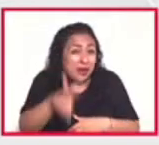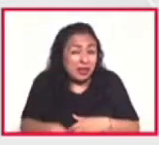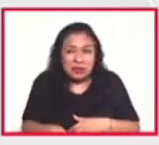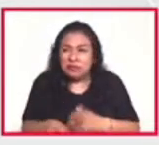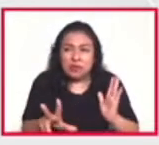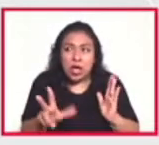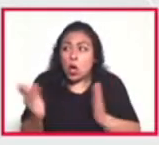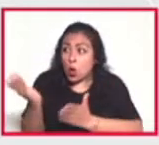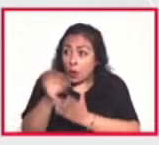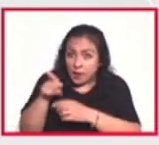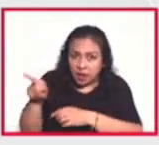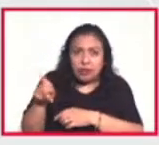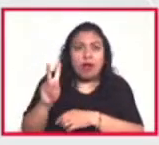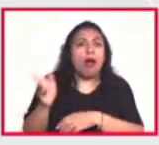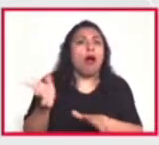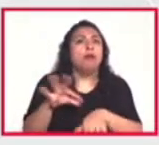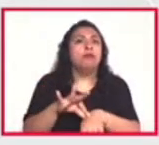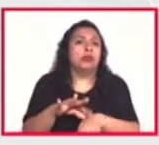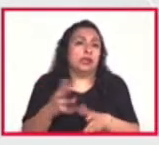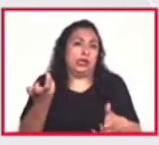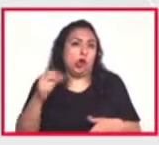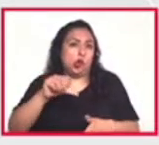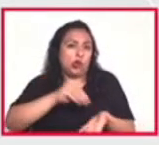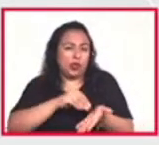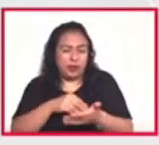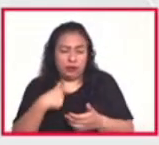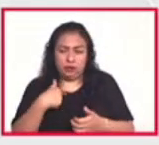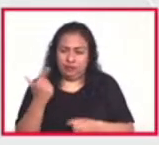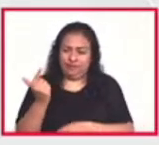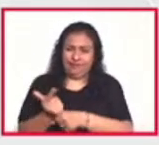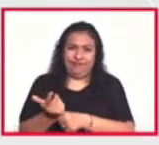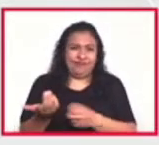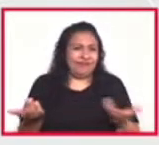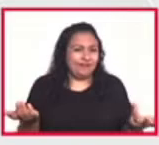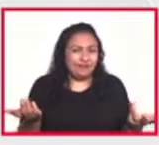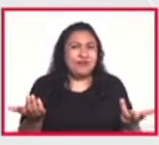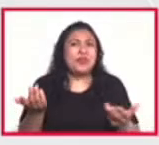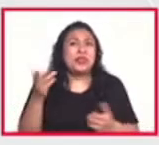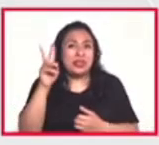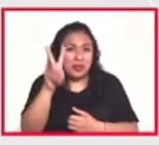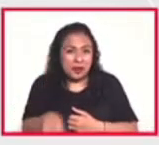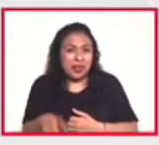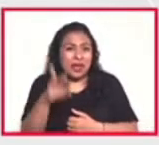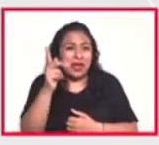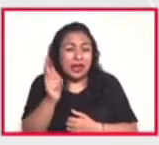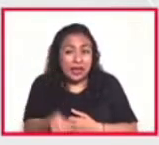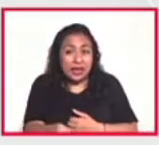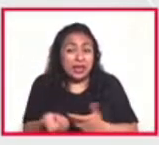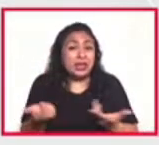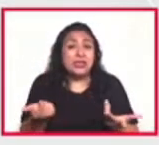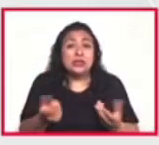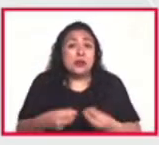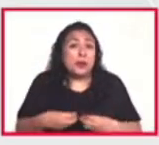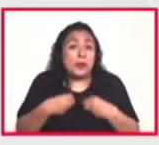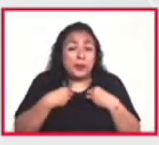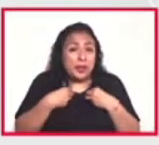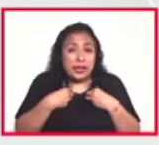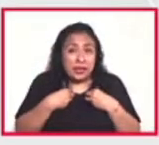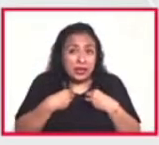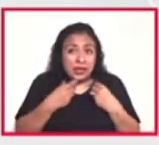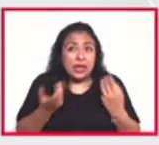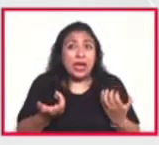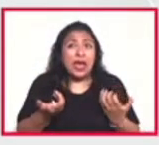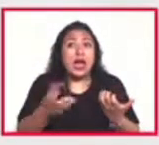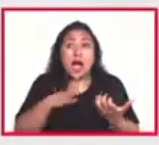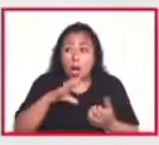con ella, ¿no? Y claro, eso, cuando te das cuenta de que lo que da realidad, lo que da espesor a la vida, es la presencia de